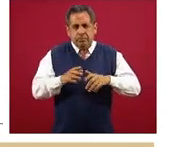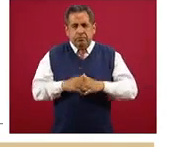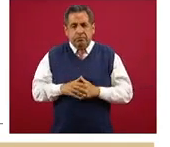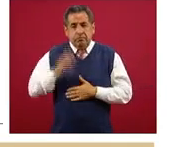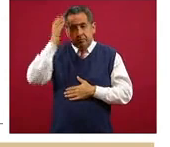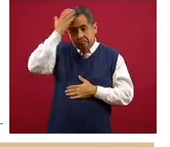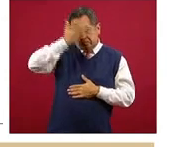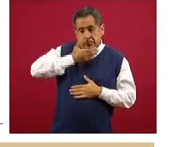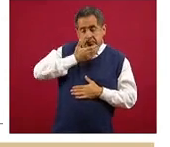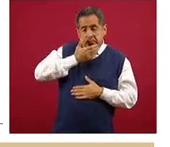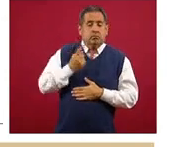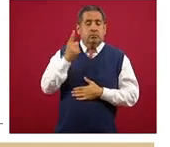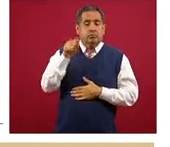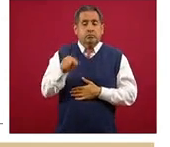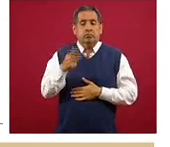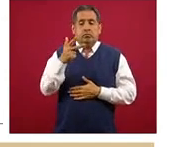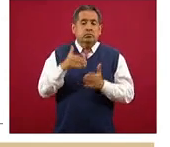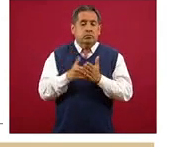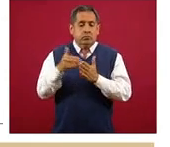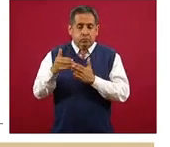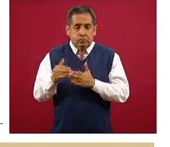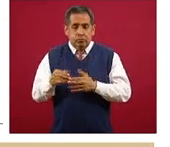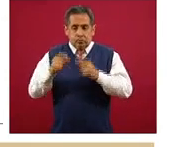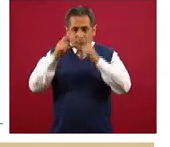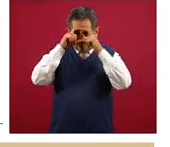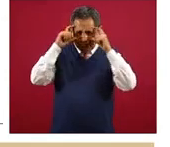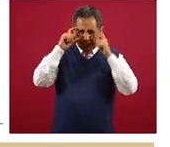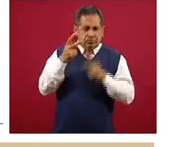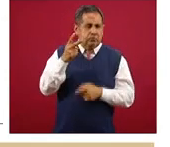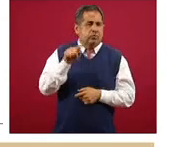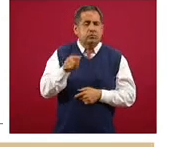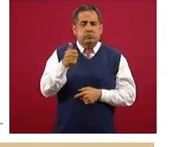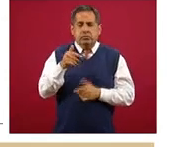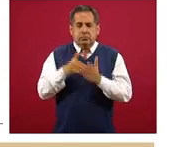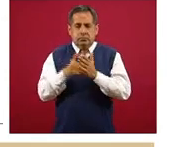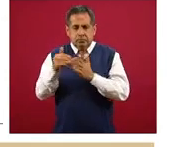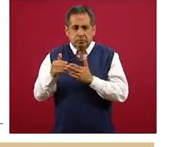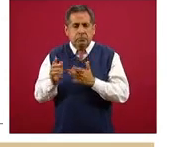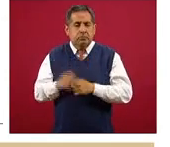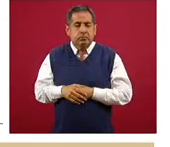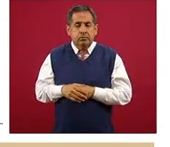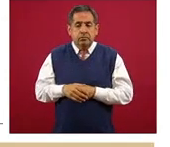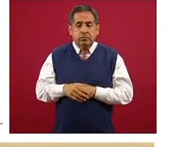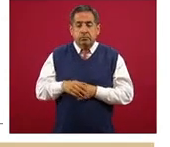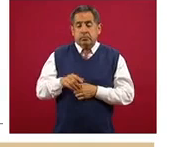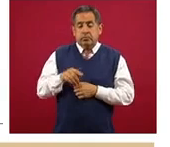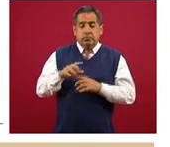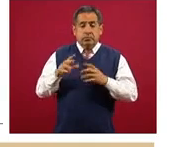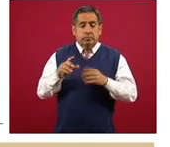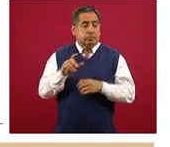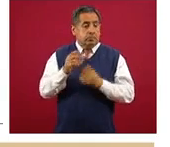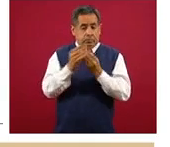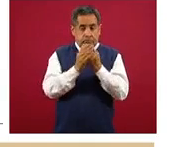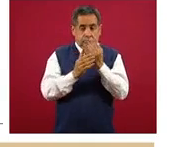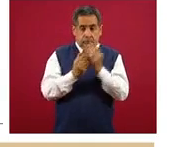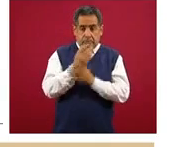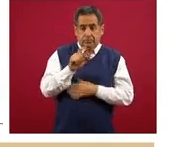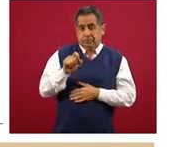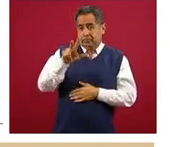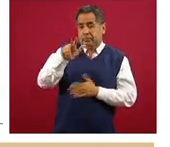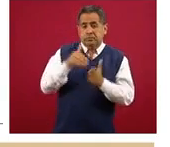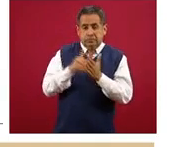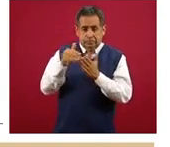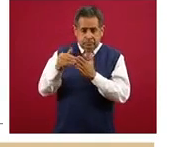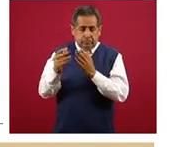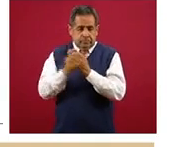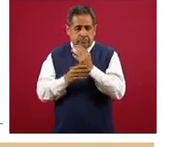caretas han sido 1.8 millones, gogles 2.6 millones, más de 27 millones de guantes, de pares de